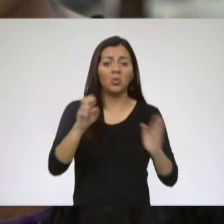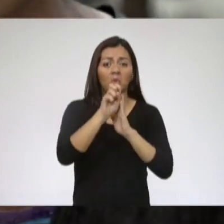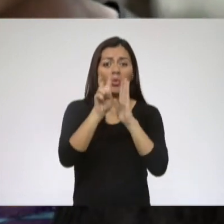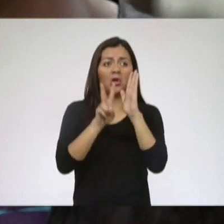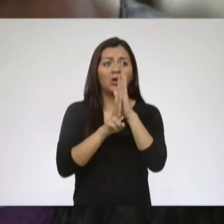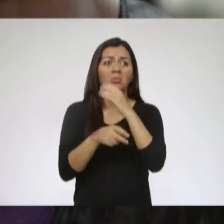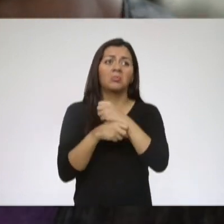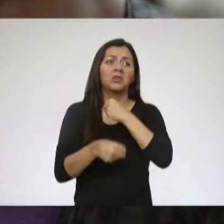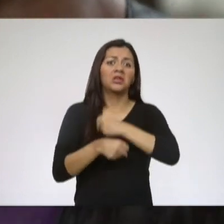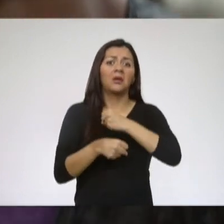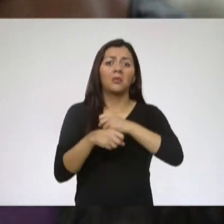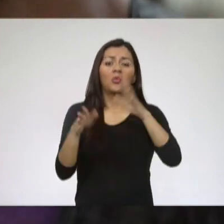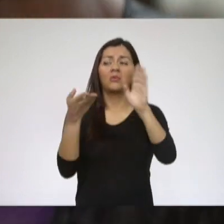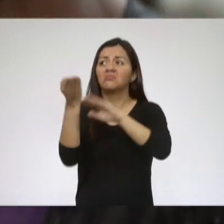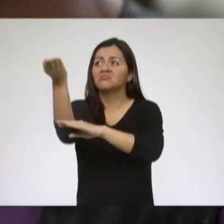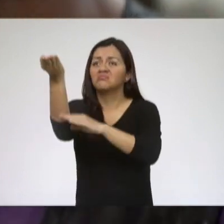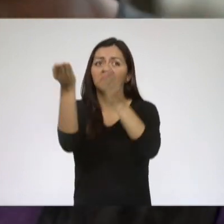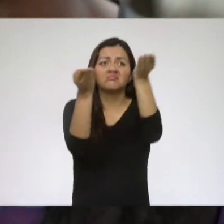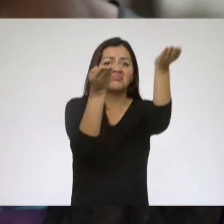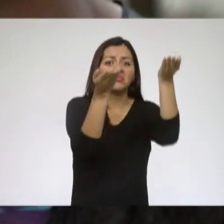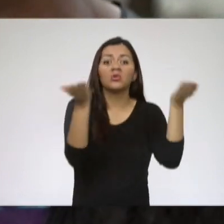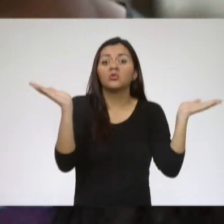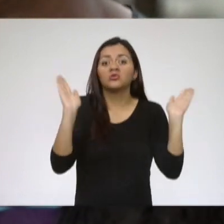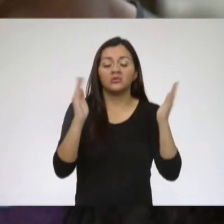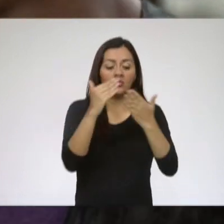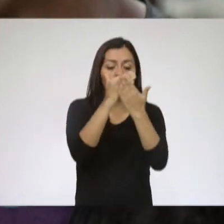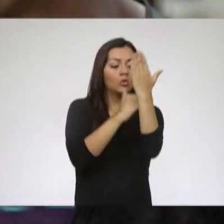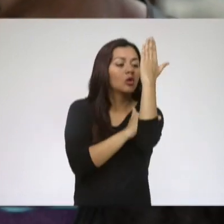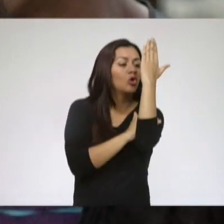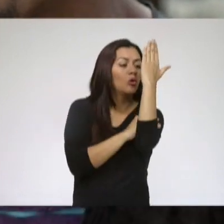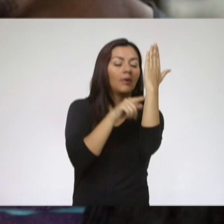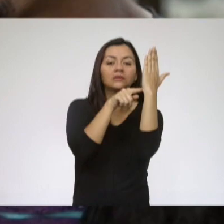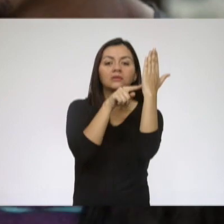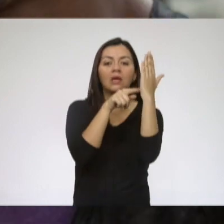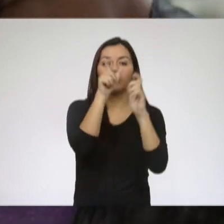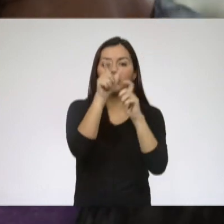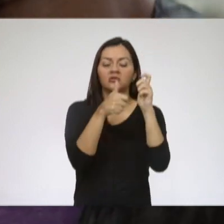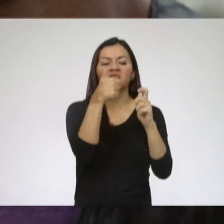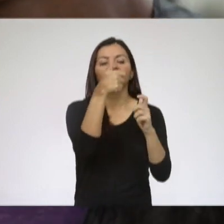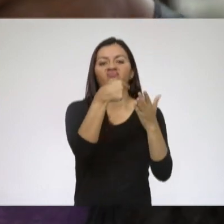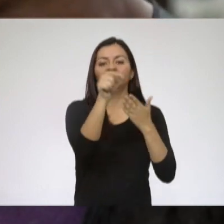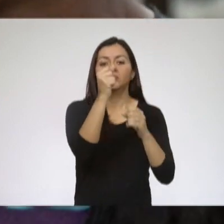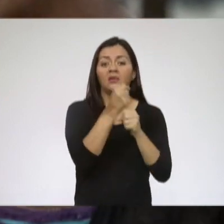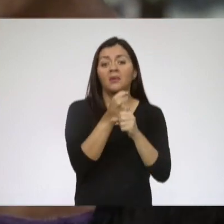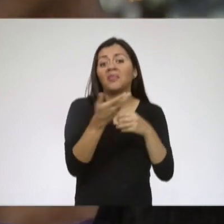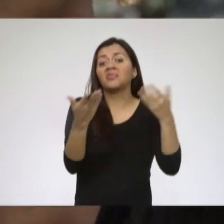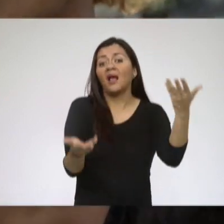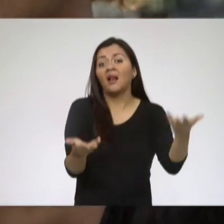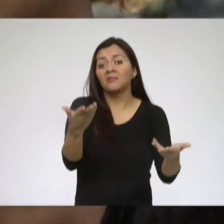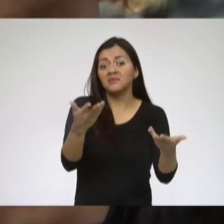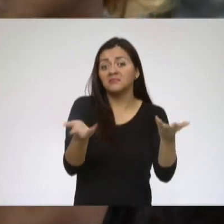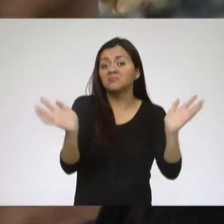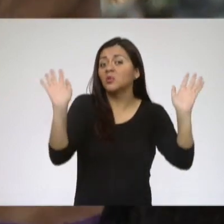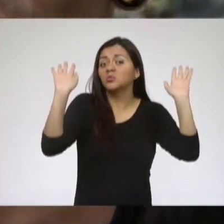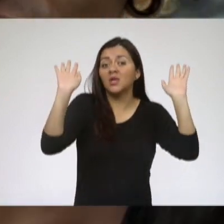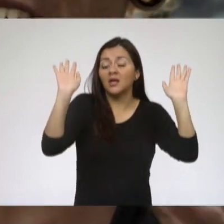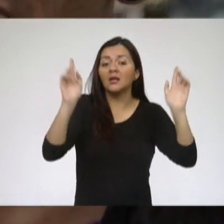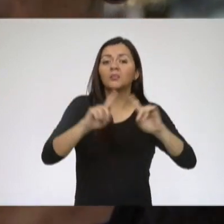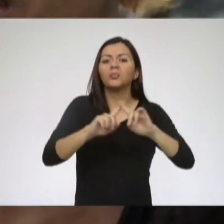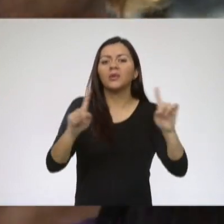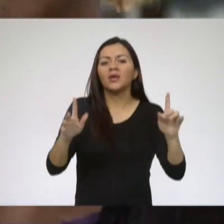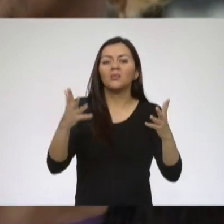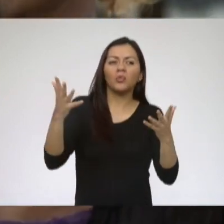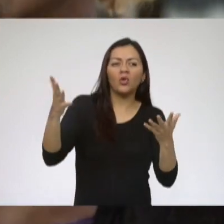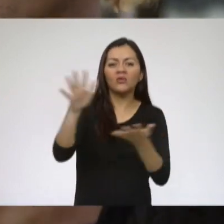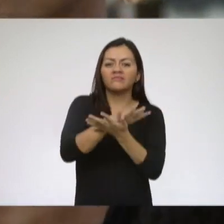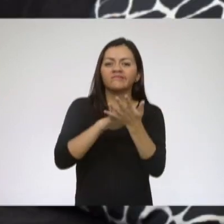más importante, porque ahí está lo que eres, ¿no? Pero pues tal vez eso creo que es como un poco el